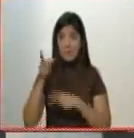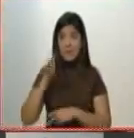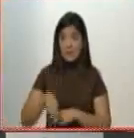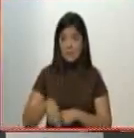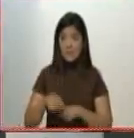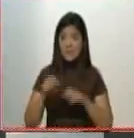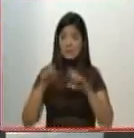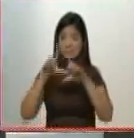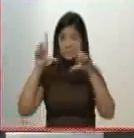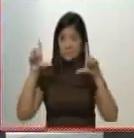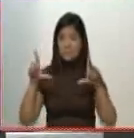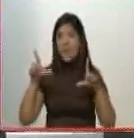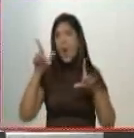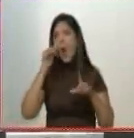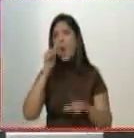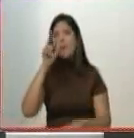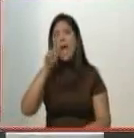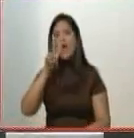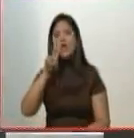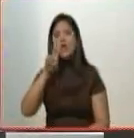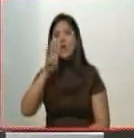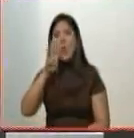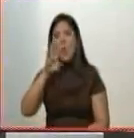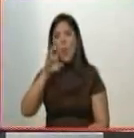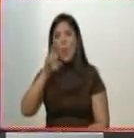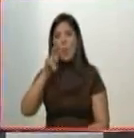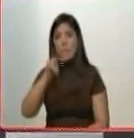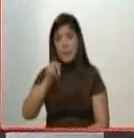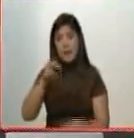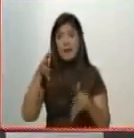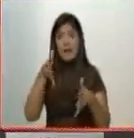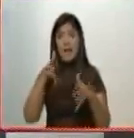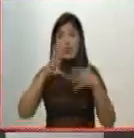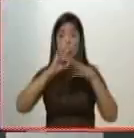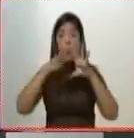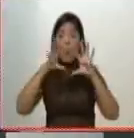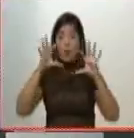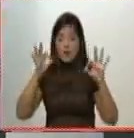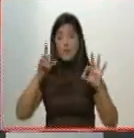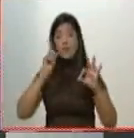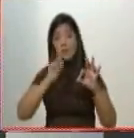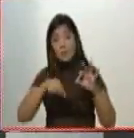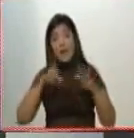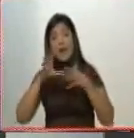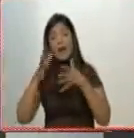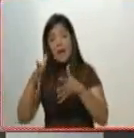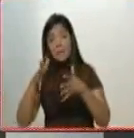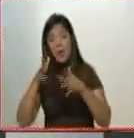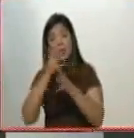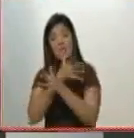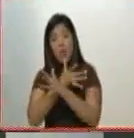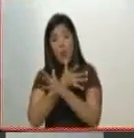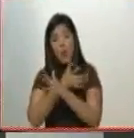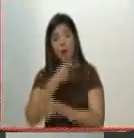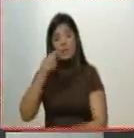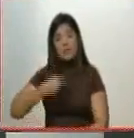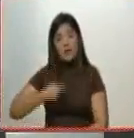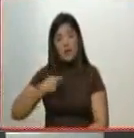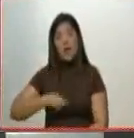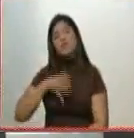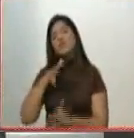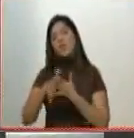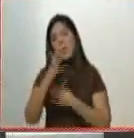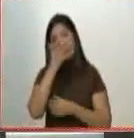la pantalla a Rubén Limardo, campeón olímpico, también campeón de los Juegos Panamericanos en la disciplina